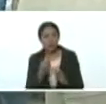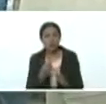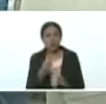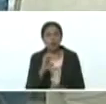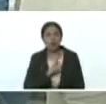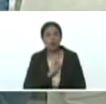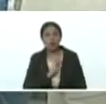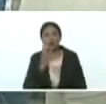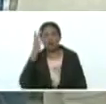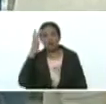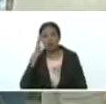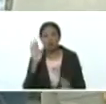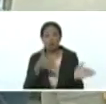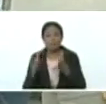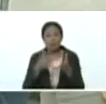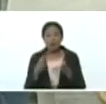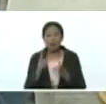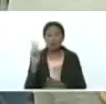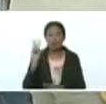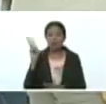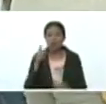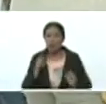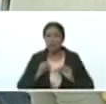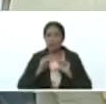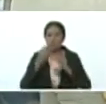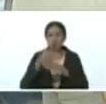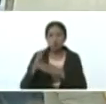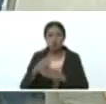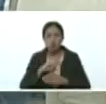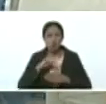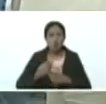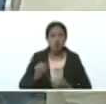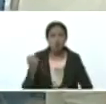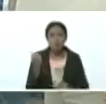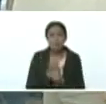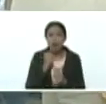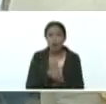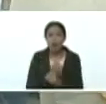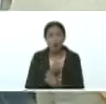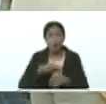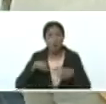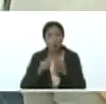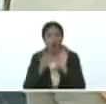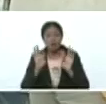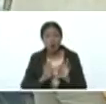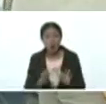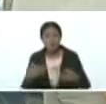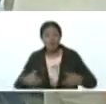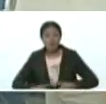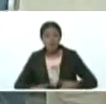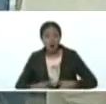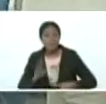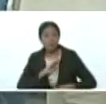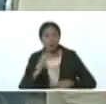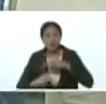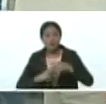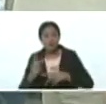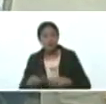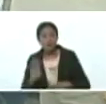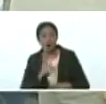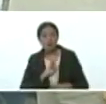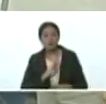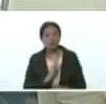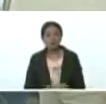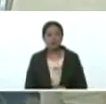en marzo, Venezuela va a salir adelante con nuestro trabajo, con nuestro esfuerzo, con nuestra producción.